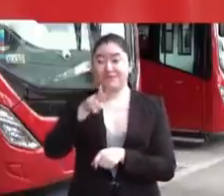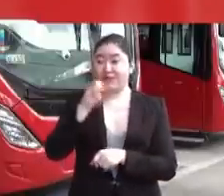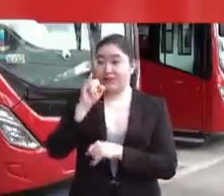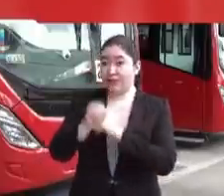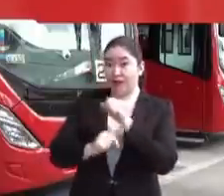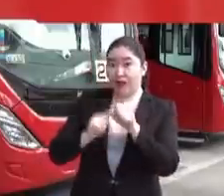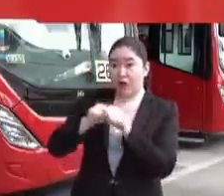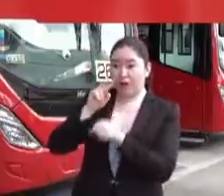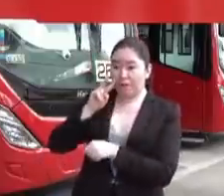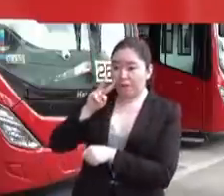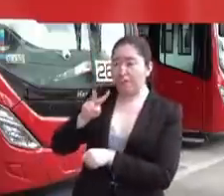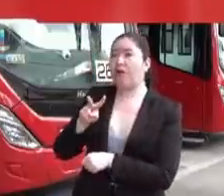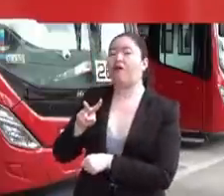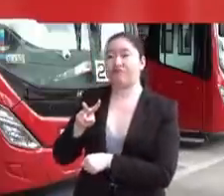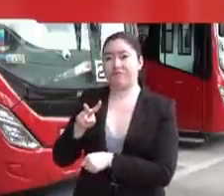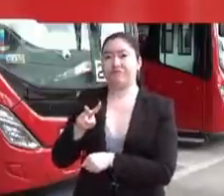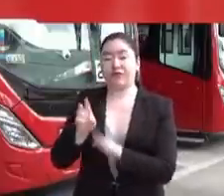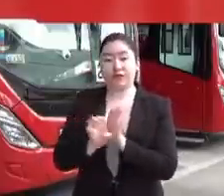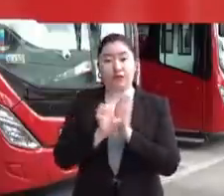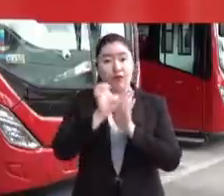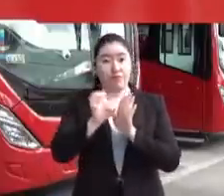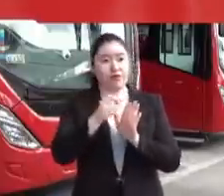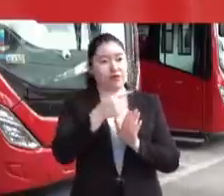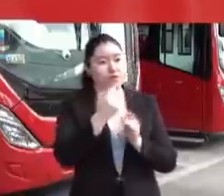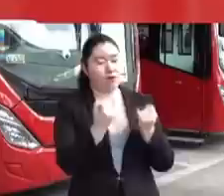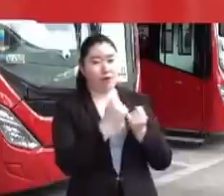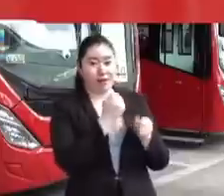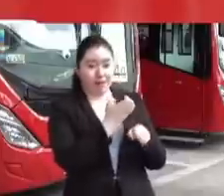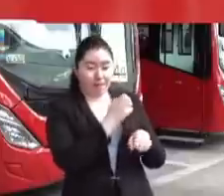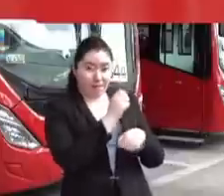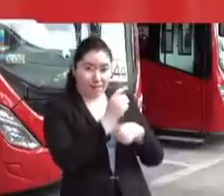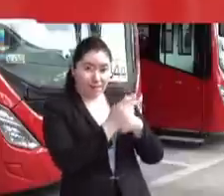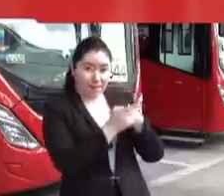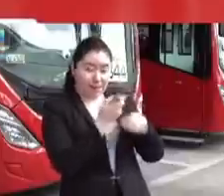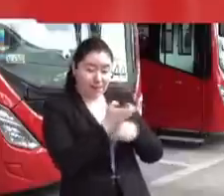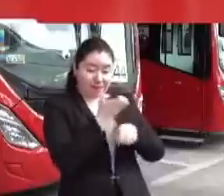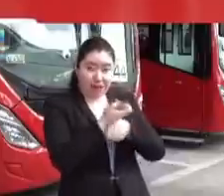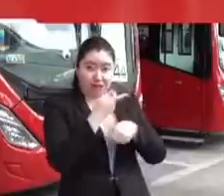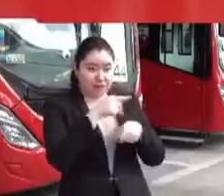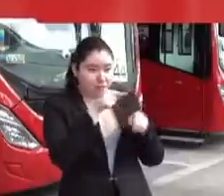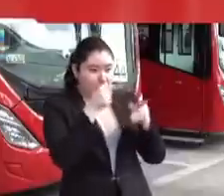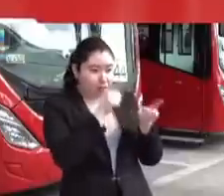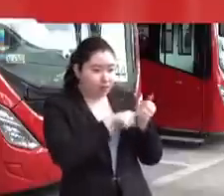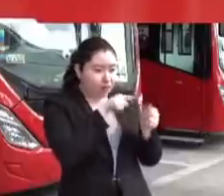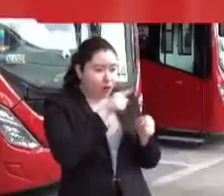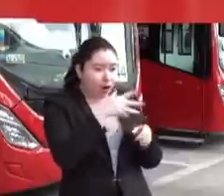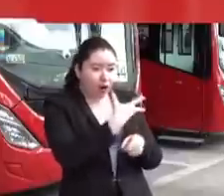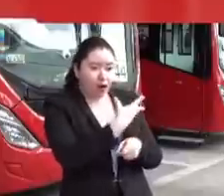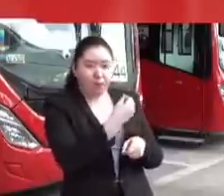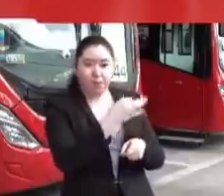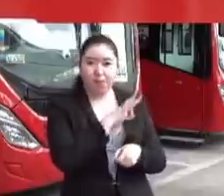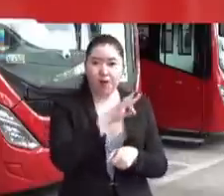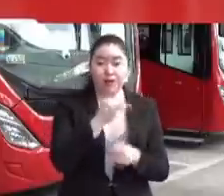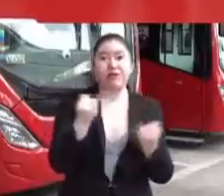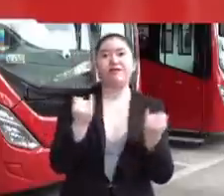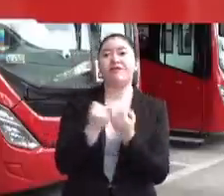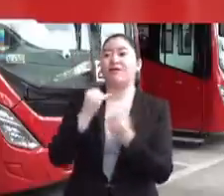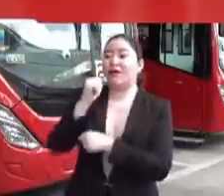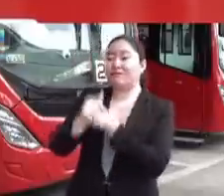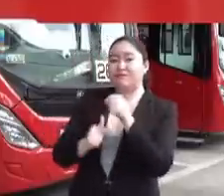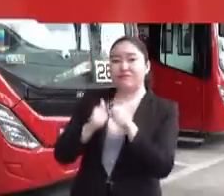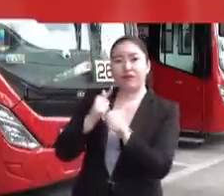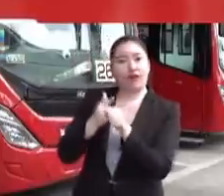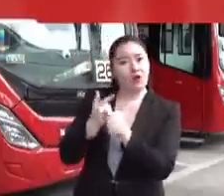no solamente fue un ejemplo para otras ciudades del país, sino ícono internacional, con diferentes premios